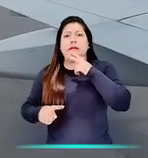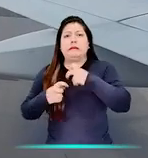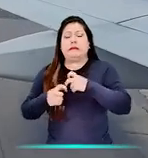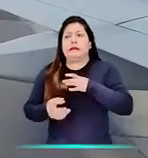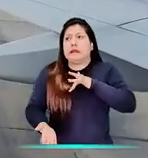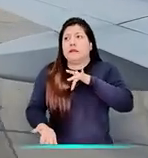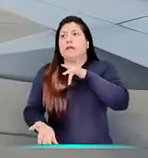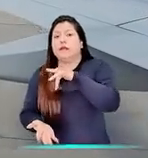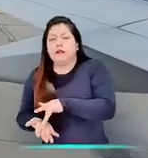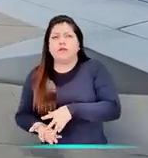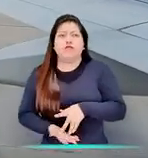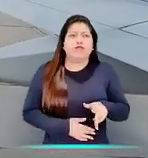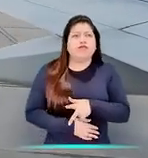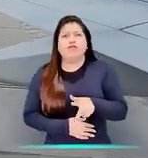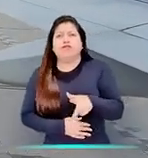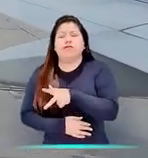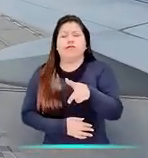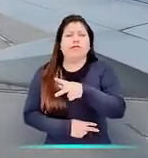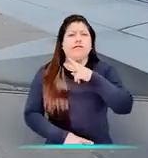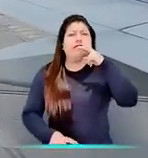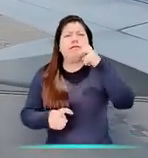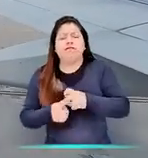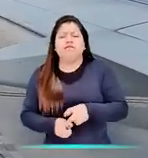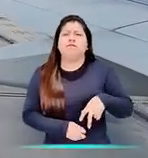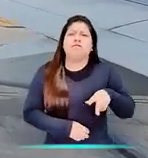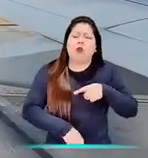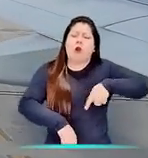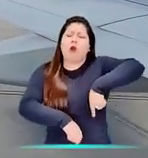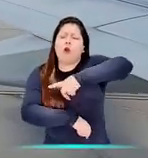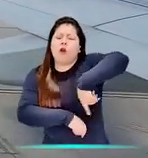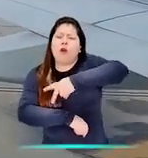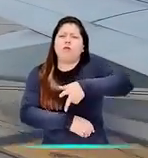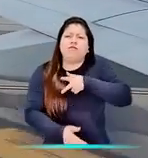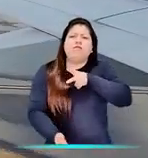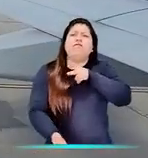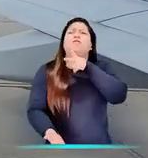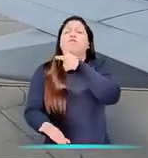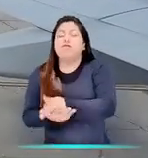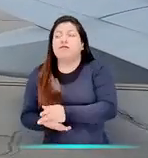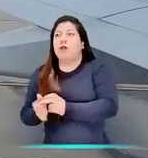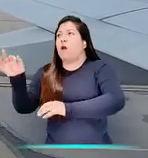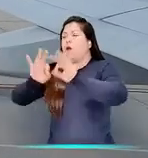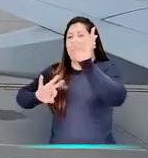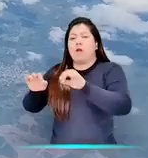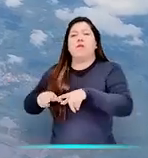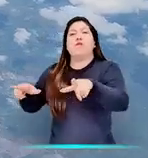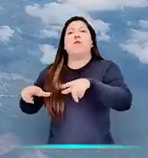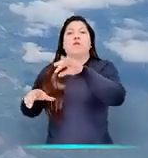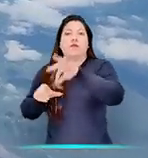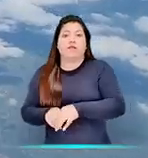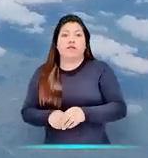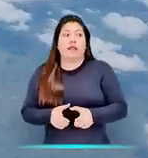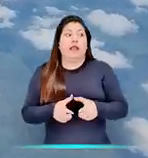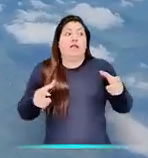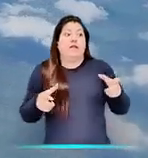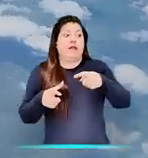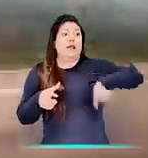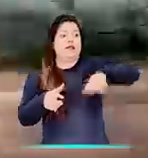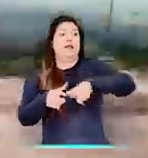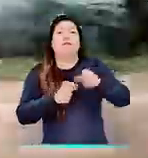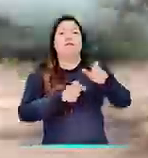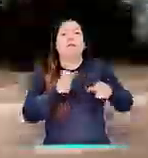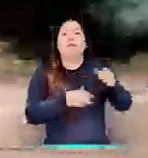hay destinos de difícil acceso, trayectos inimaginables que implican horas de travesía para poder instalar un puesto de